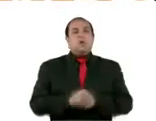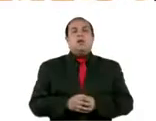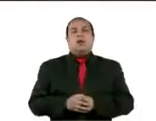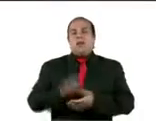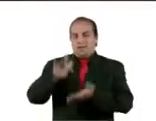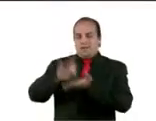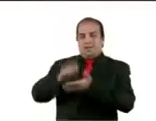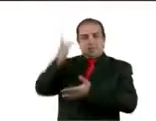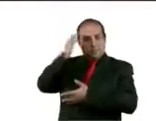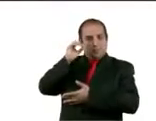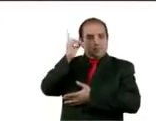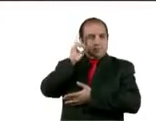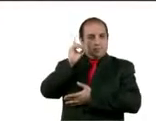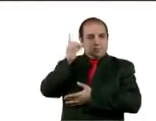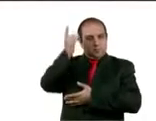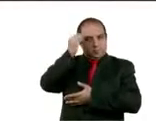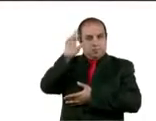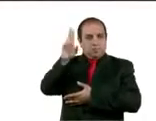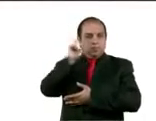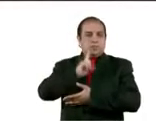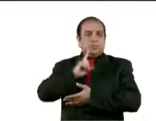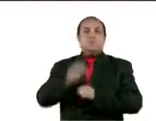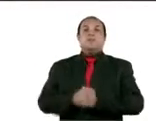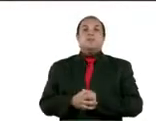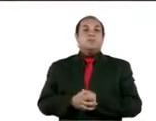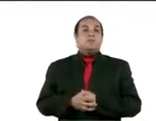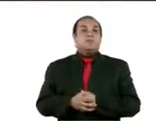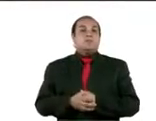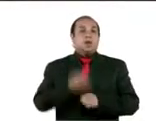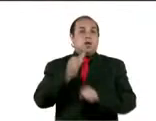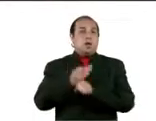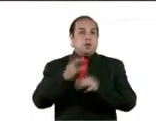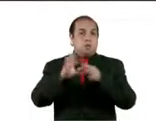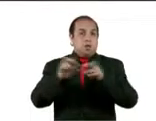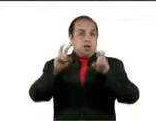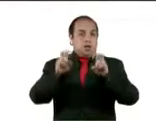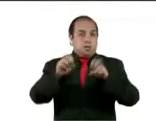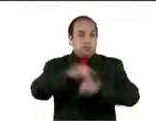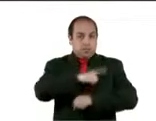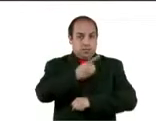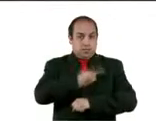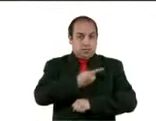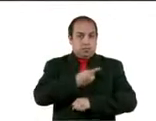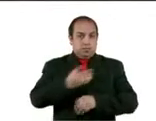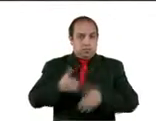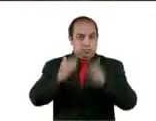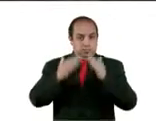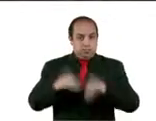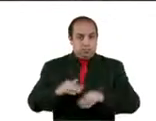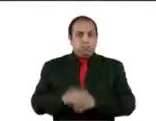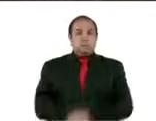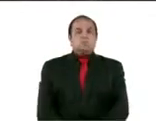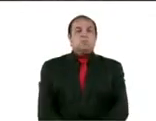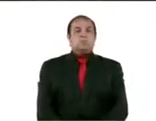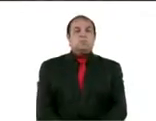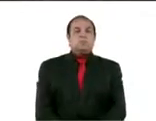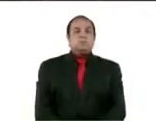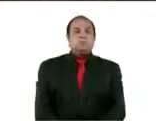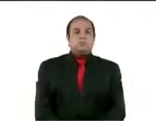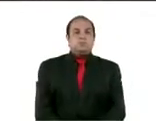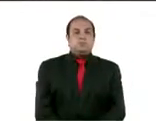gracias, doctora. Y pues sí, supongo que vamos a hablar del siguiente tema de salud. Gracias.